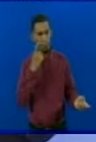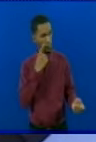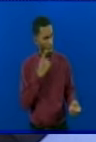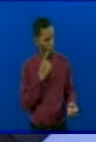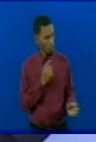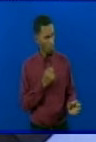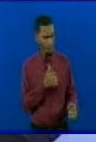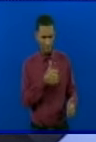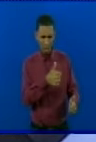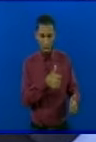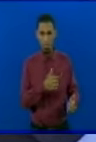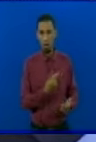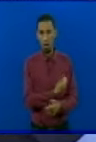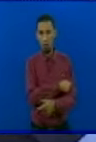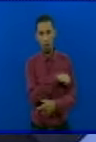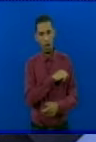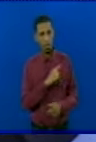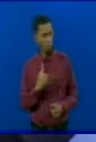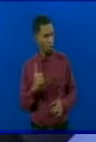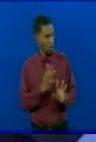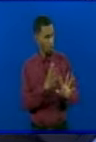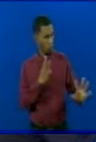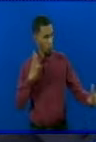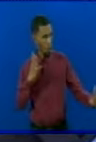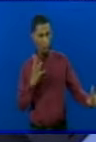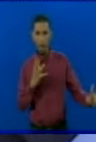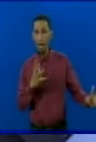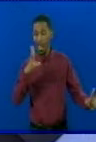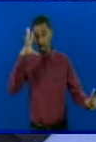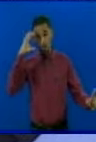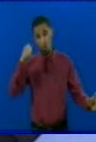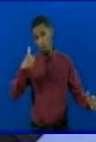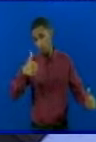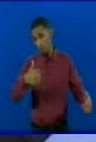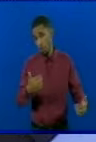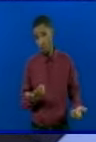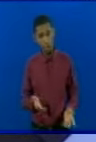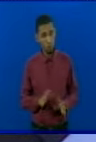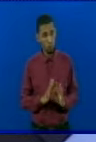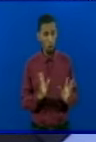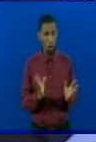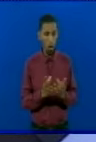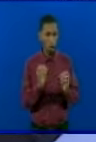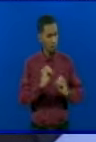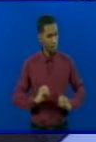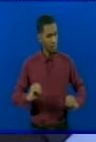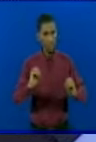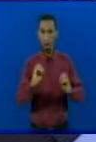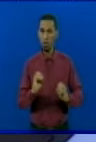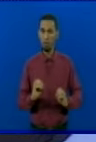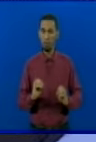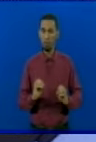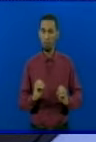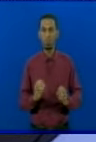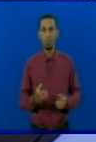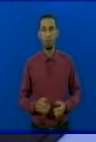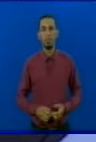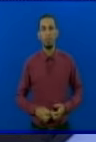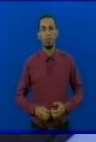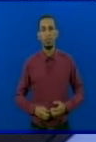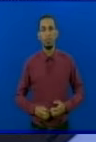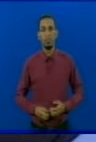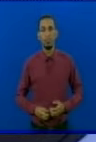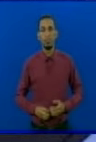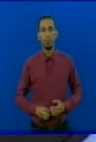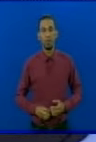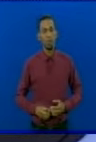bastante asimilada por el pueblo, porque el pueblo también en parte ha entendido con respecto a lo que hay. Un poco